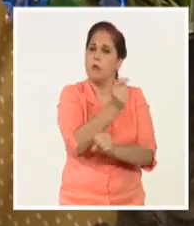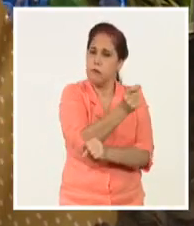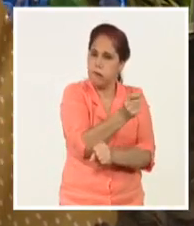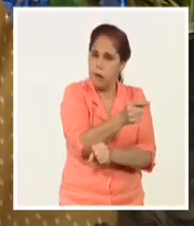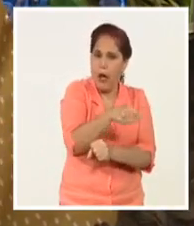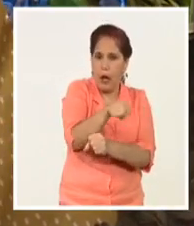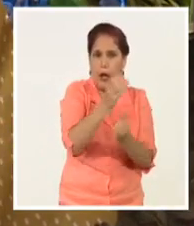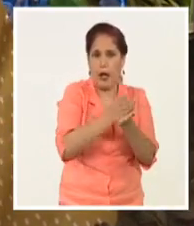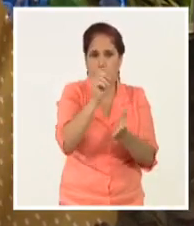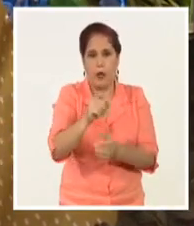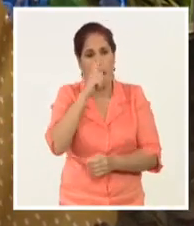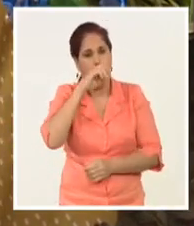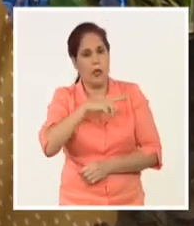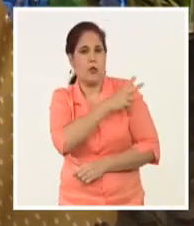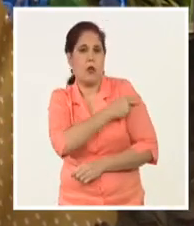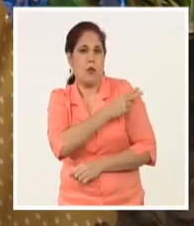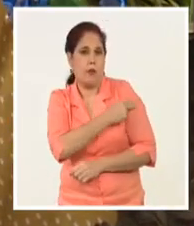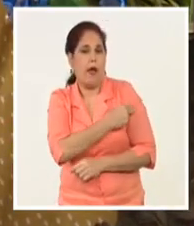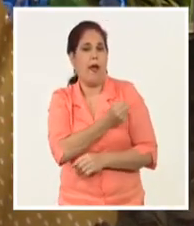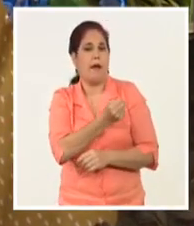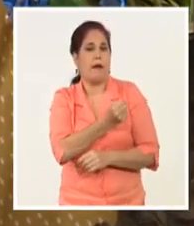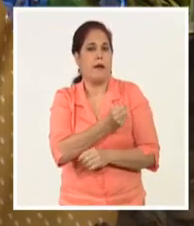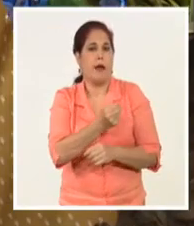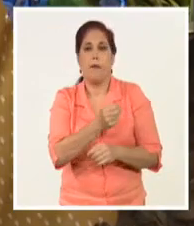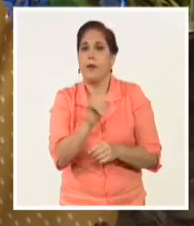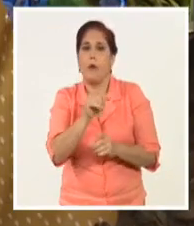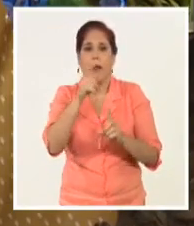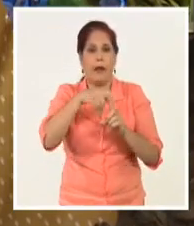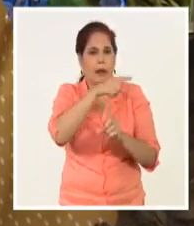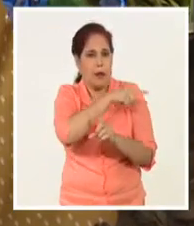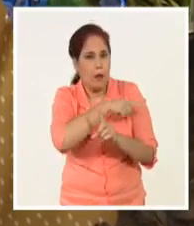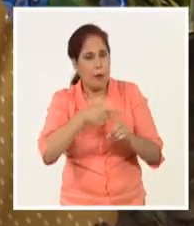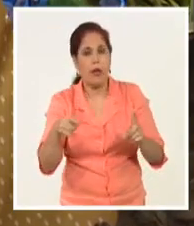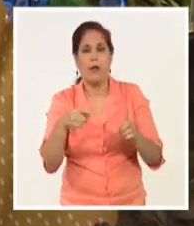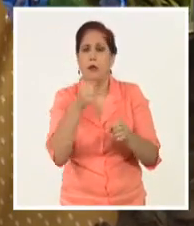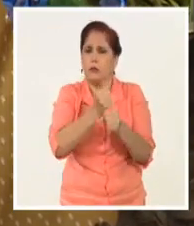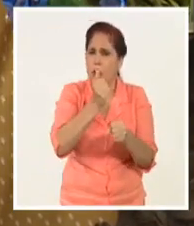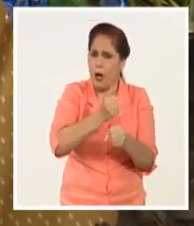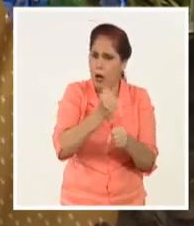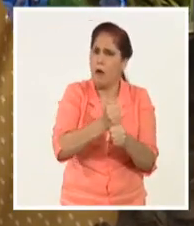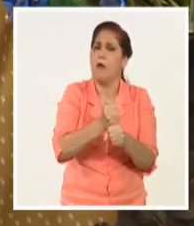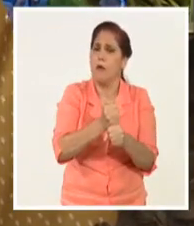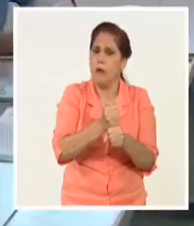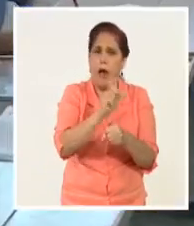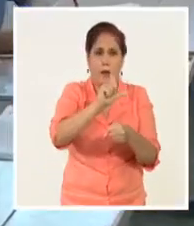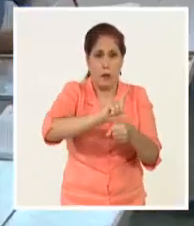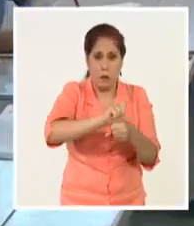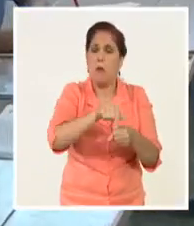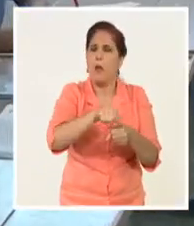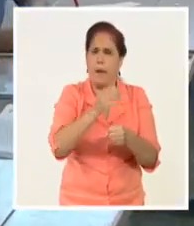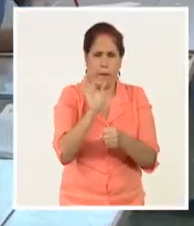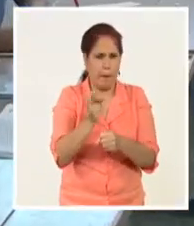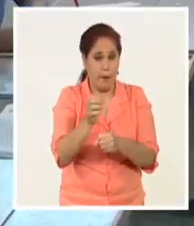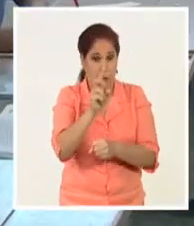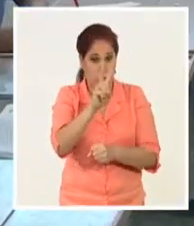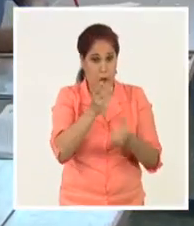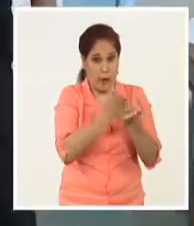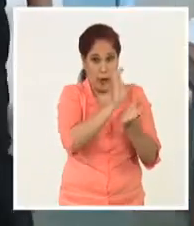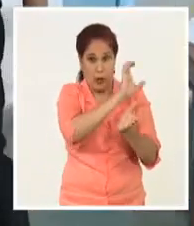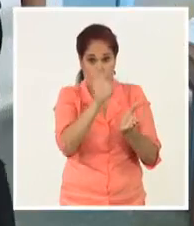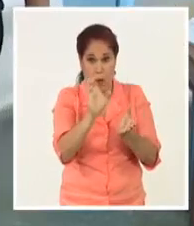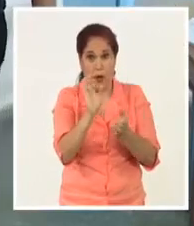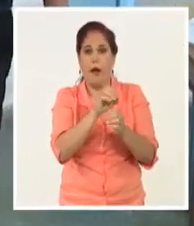clases. Tenemos niños de secundaria básica, de enseñanza general, tenemos niños de oficio que reciben todas las mismas clases. 12 escuelas de